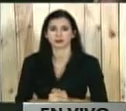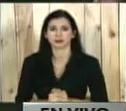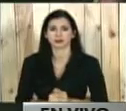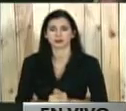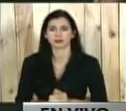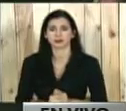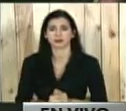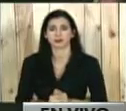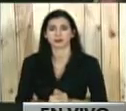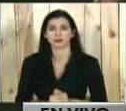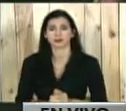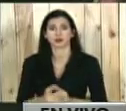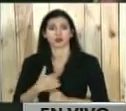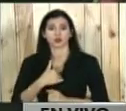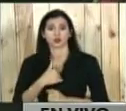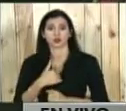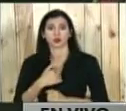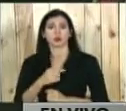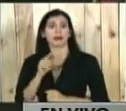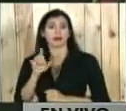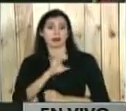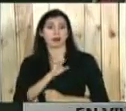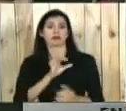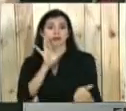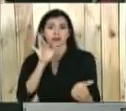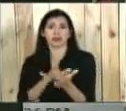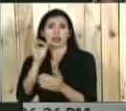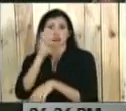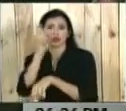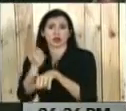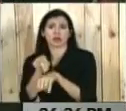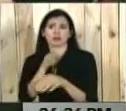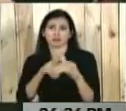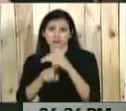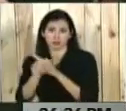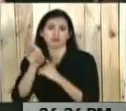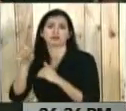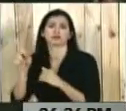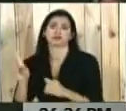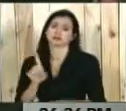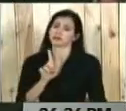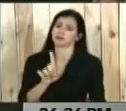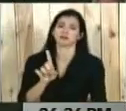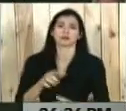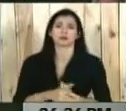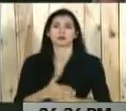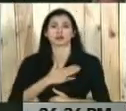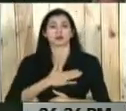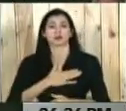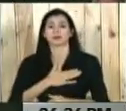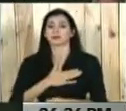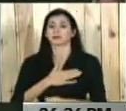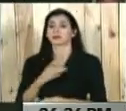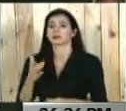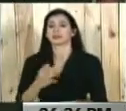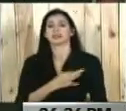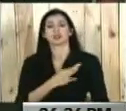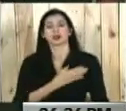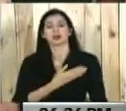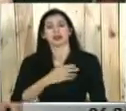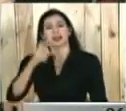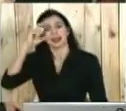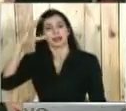Y en enero estaba yo en la Asamblea, ¿o no fui? Y lo primero que hice fue, presidente de la Asamblea Nacional, señor Henry Ramos